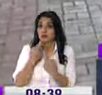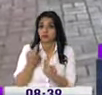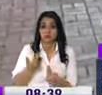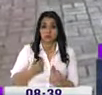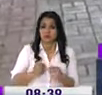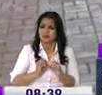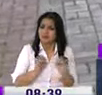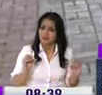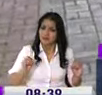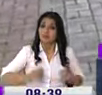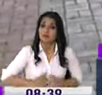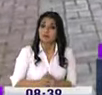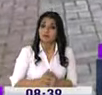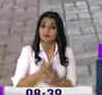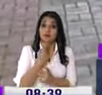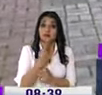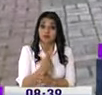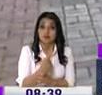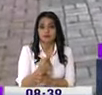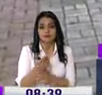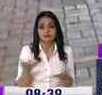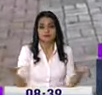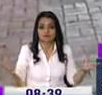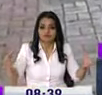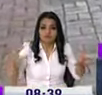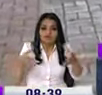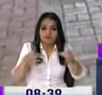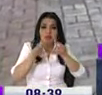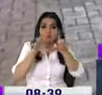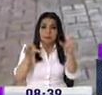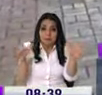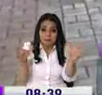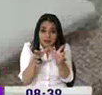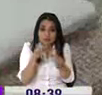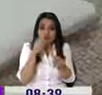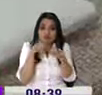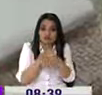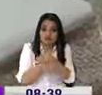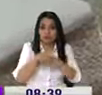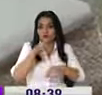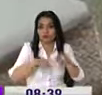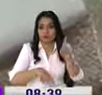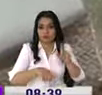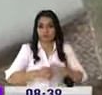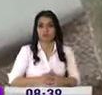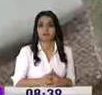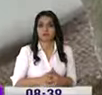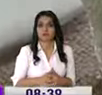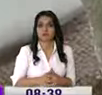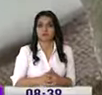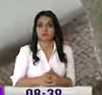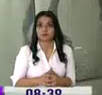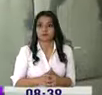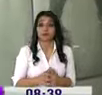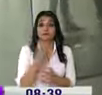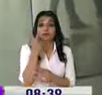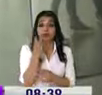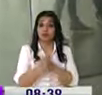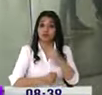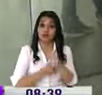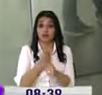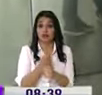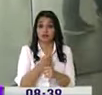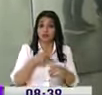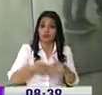pronunciarse, pues aseguran que al ser una concesión, ellos no pueden intervenir. Todo esto después de 12 años de su